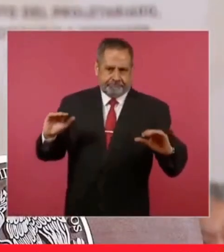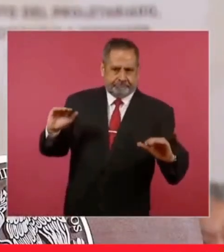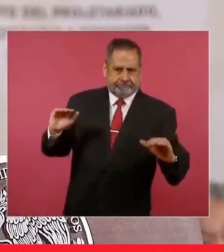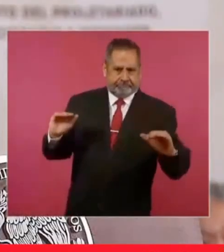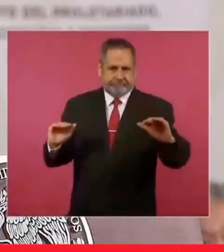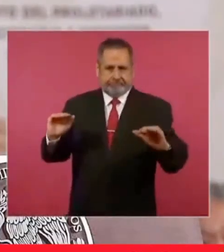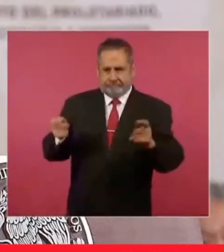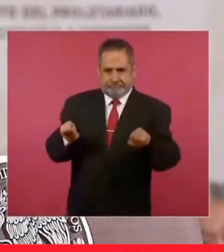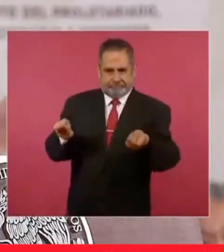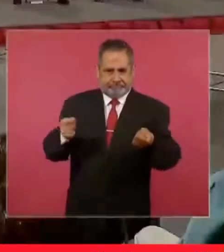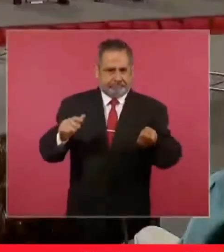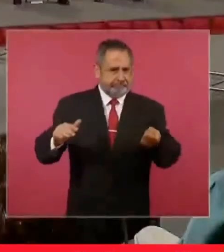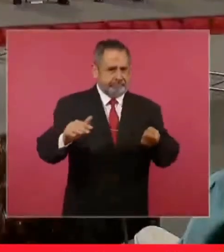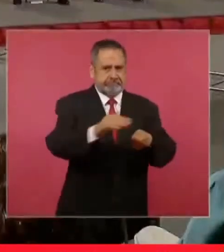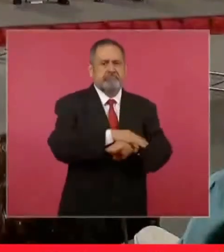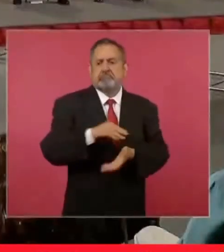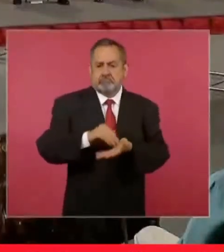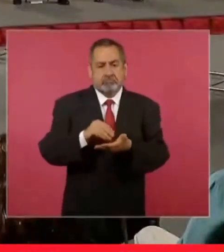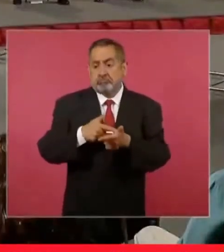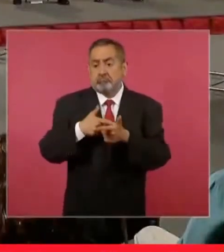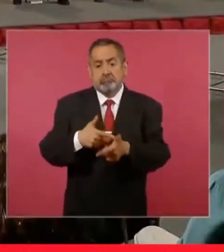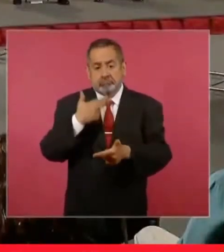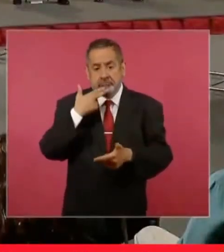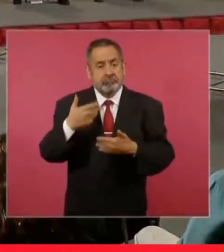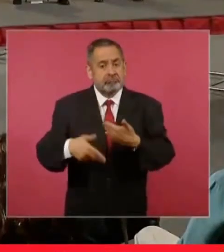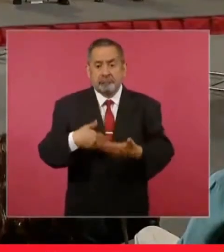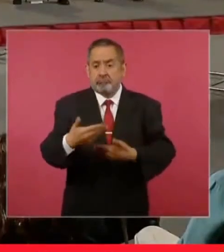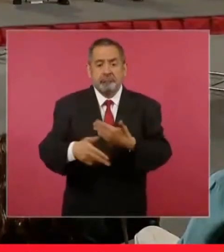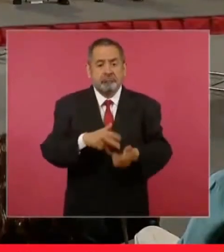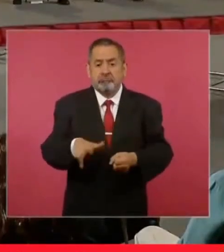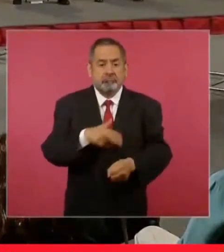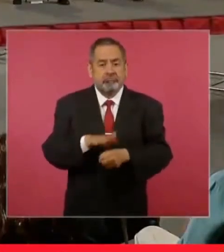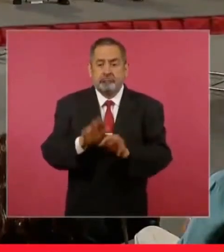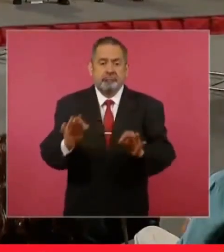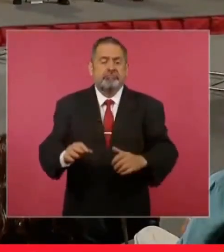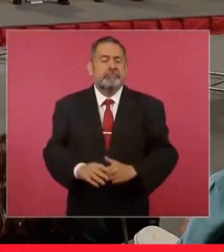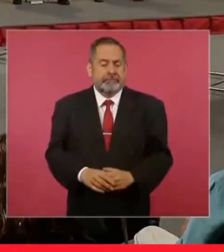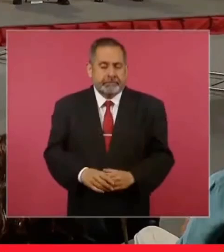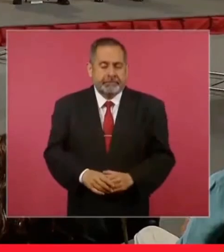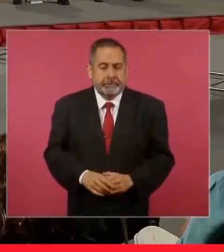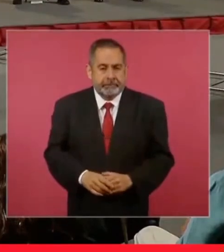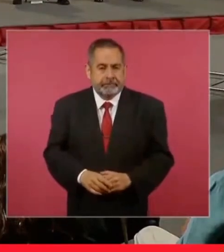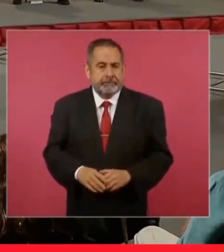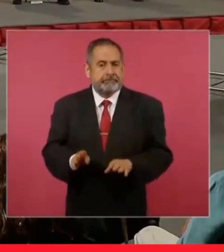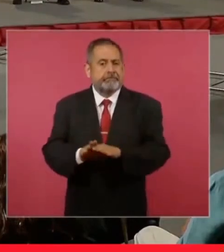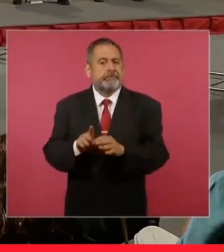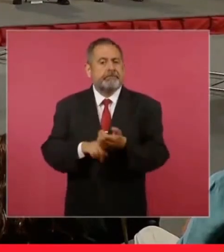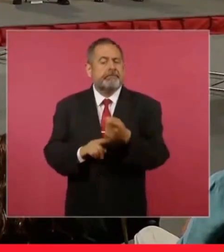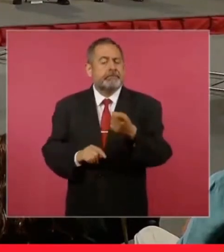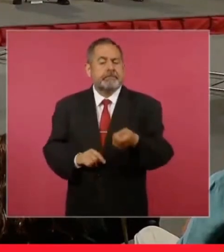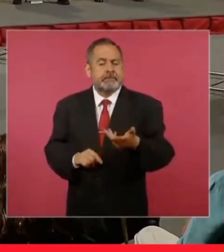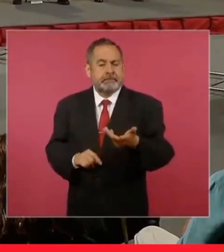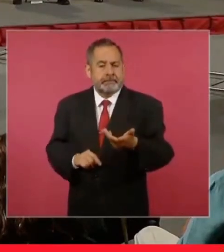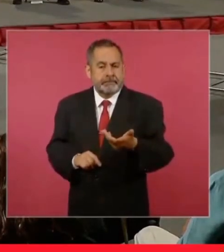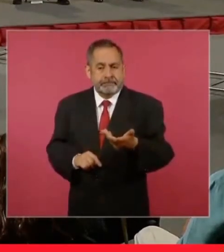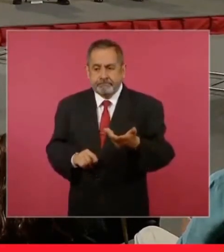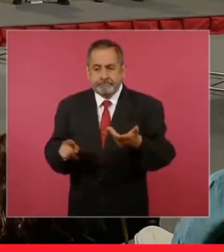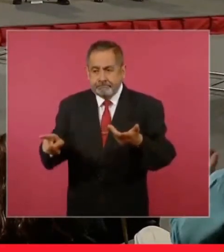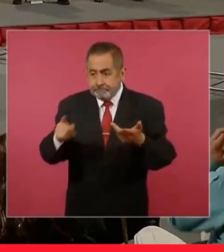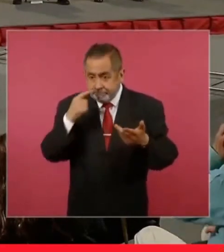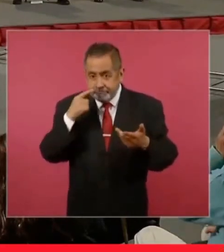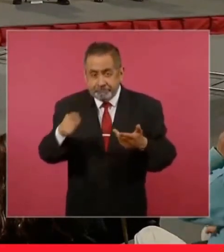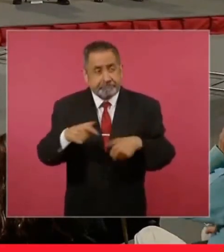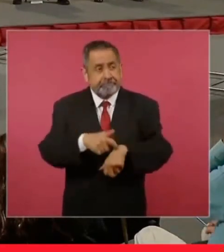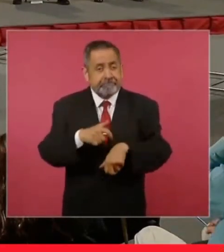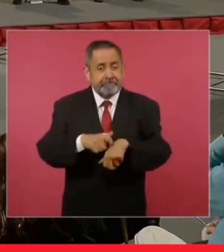eléctrico que siguió funcionando con normalidad. La demanda máxima en ese momento se presentó a